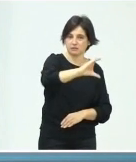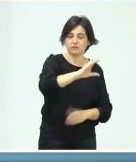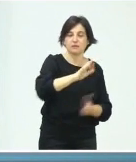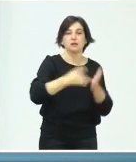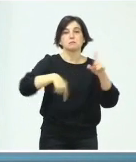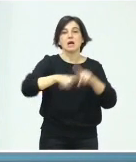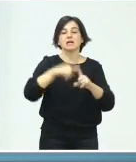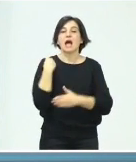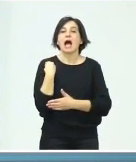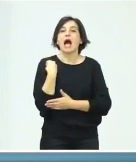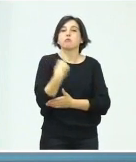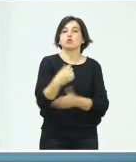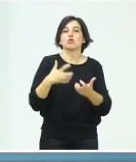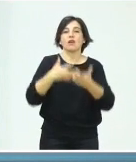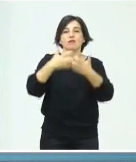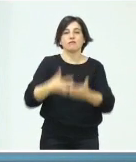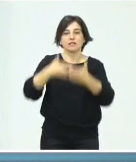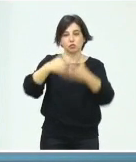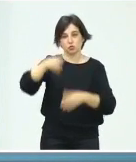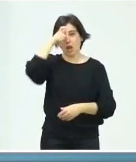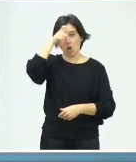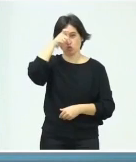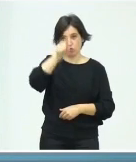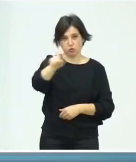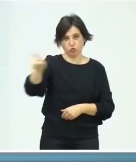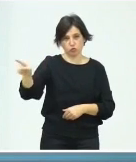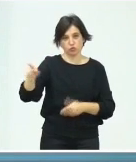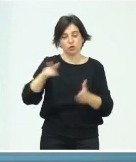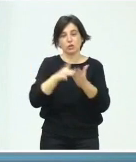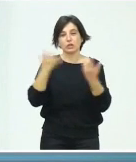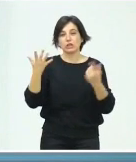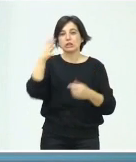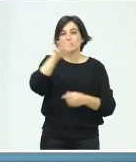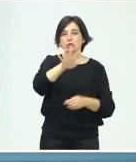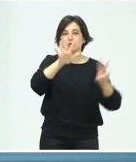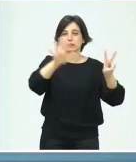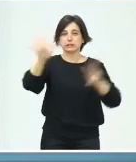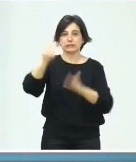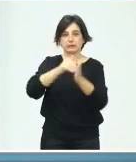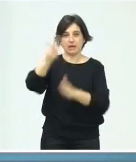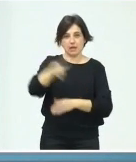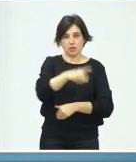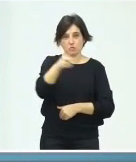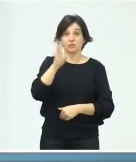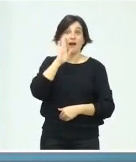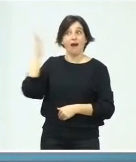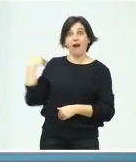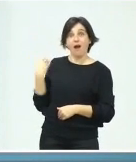Incrementamos el apoyo a las infraestructuras rurales en 575.000 euros, pasando de los